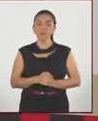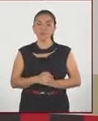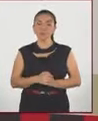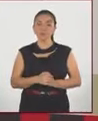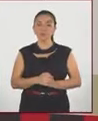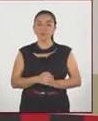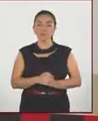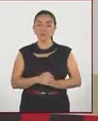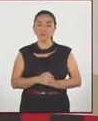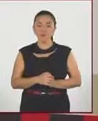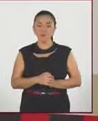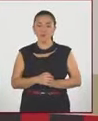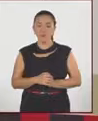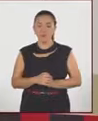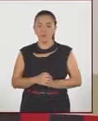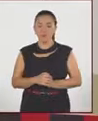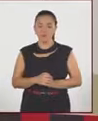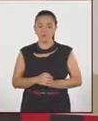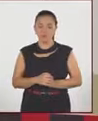Siguiente, por favor.